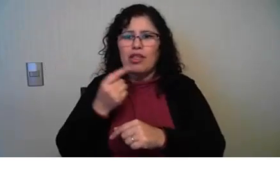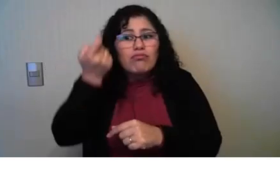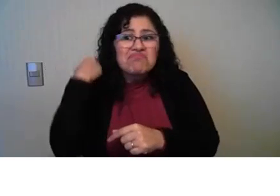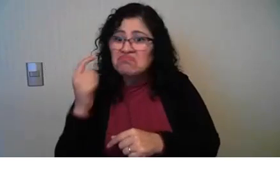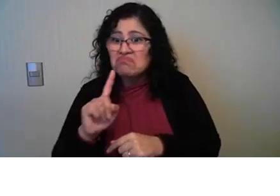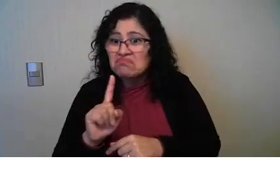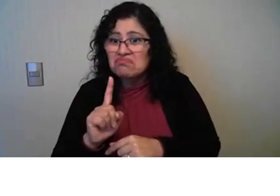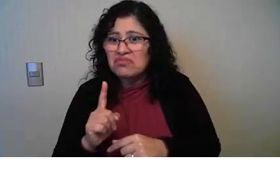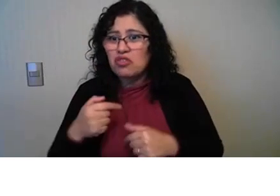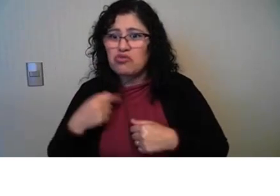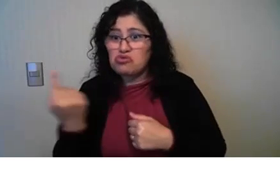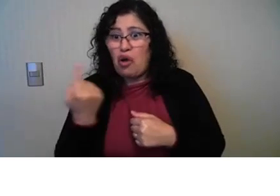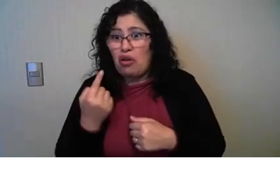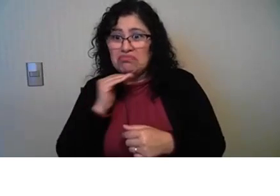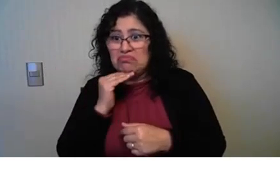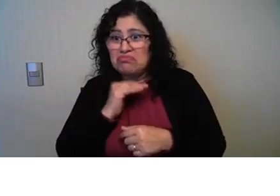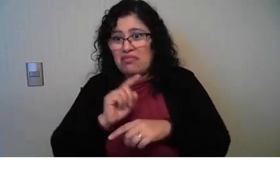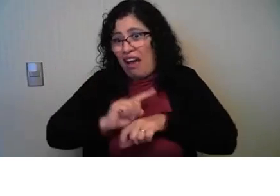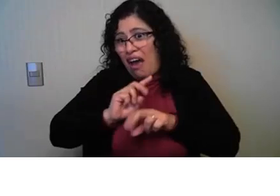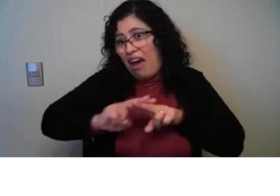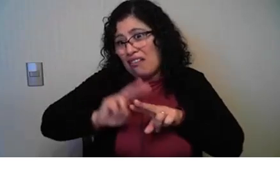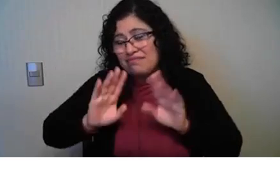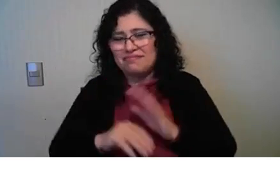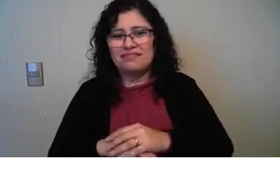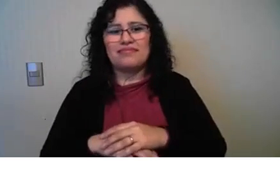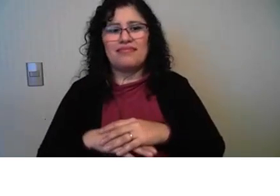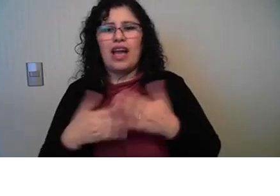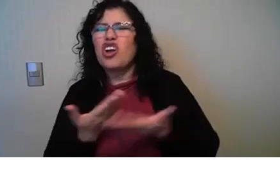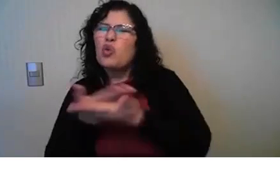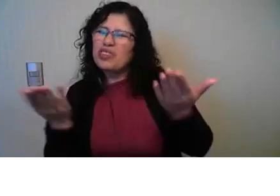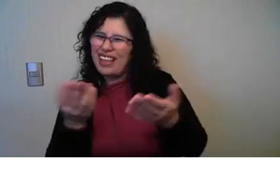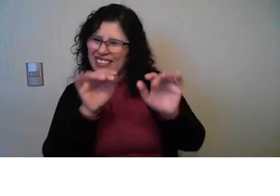el documento que yo le subí a Ciberdoc.